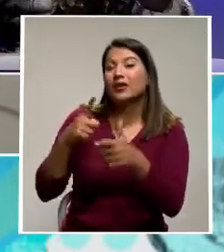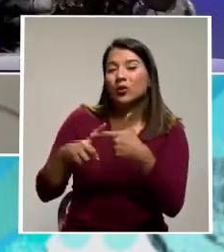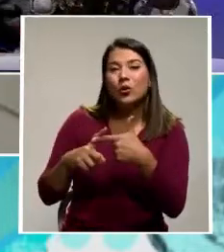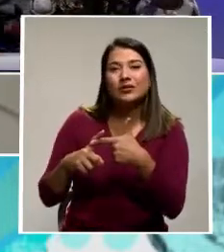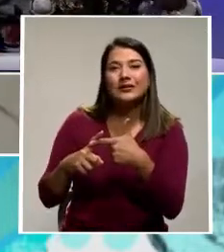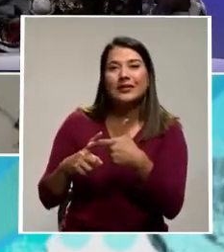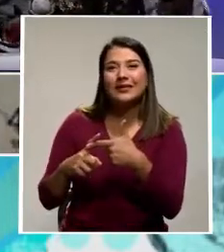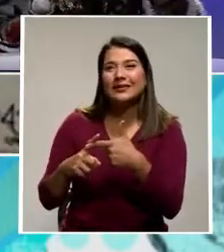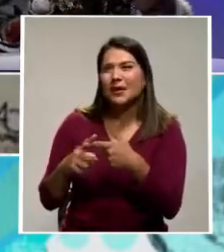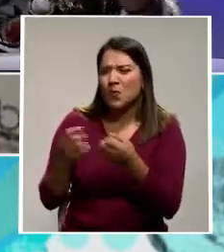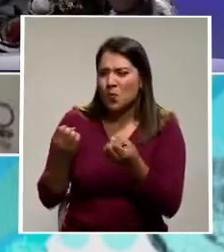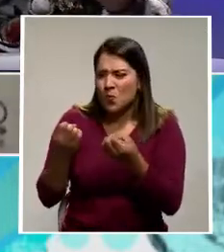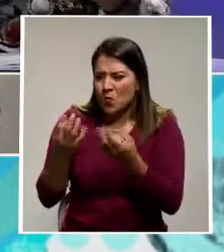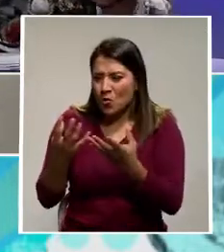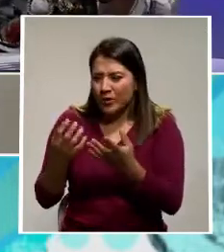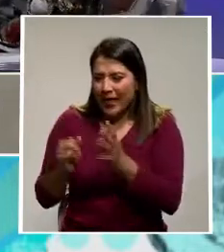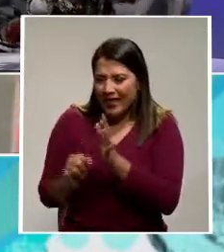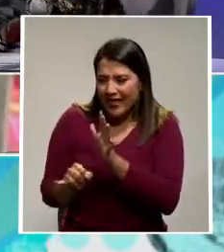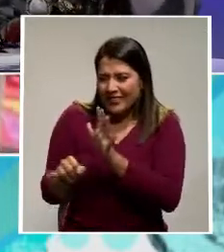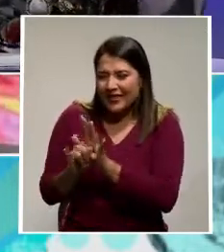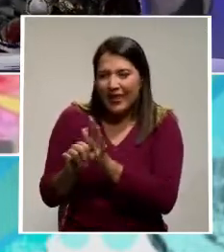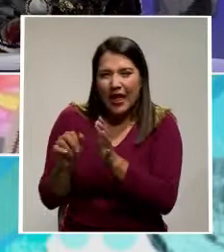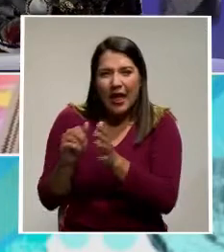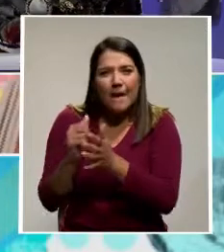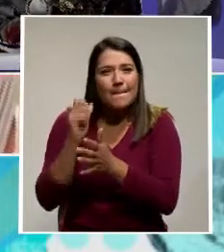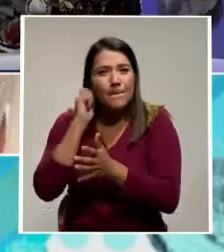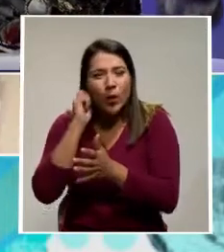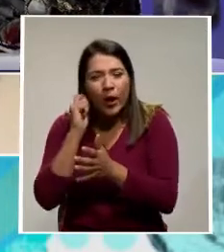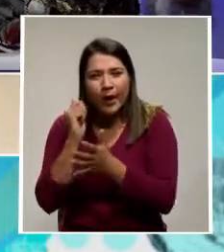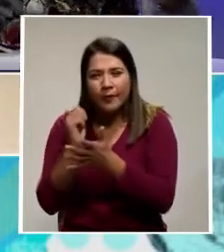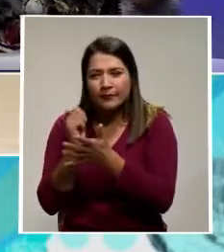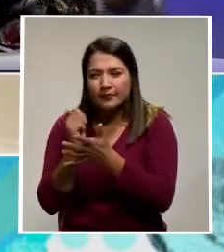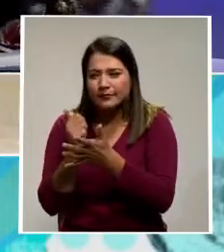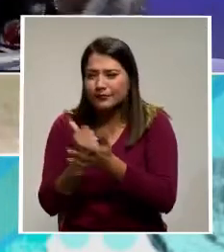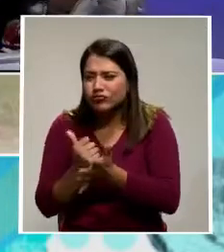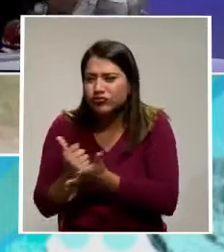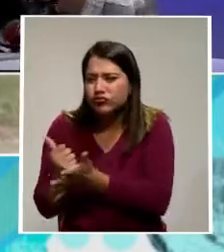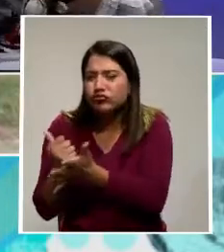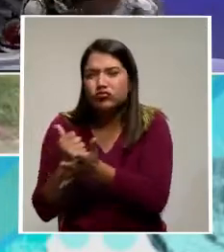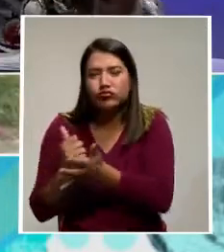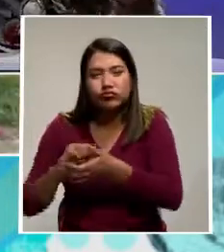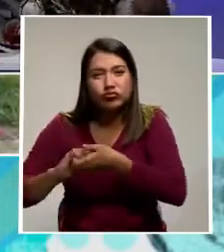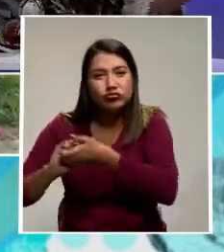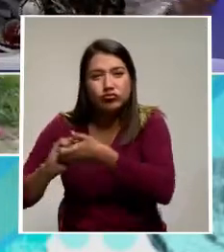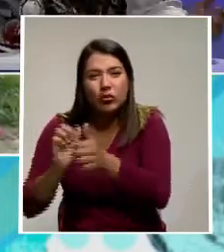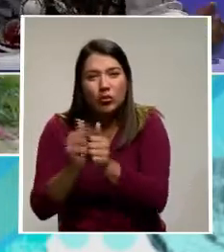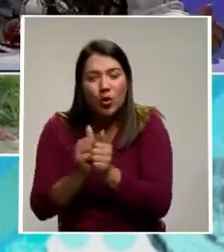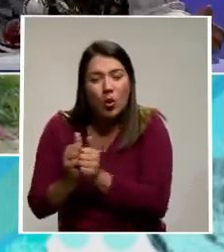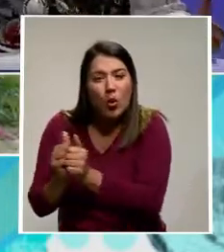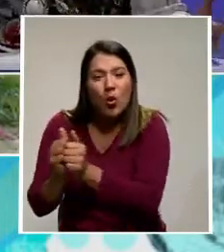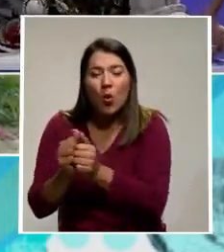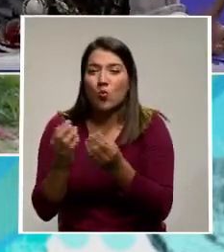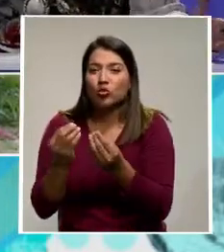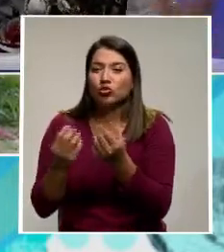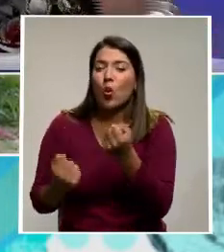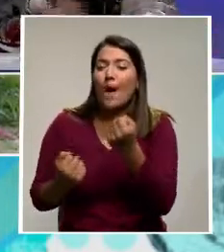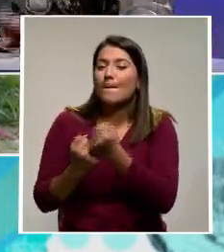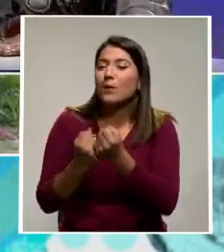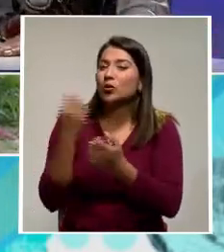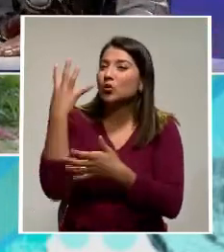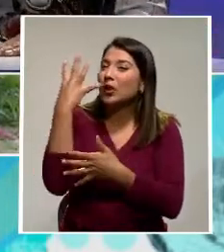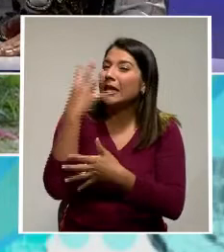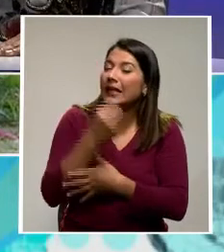una sororidad que empieza a hacer un apoyo mutuo